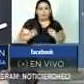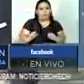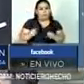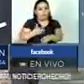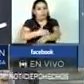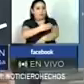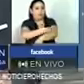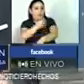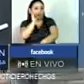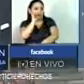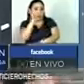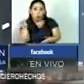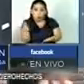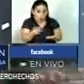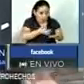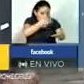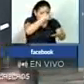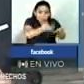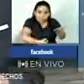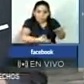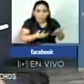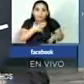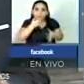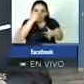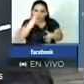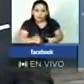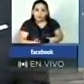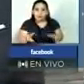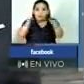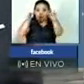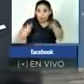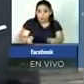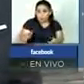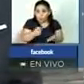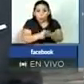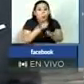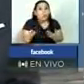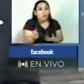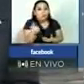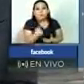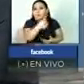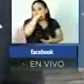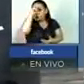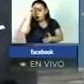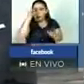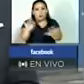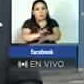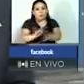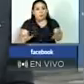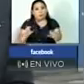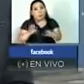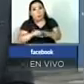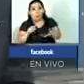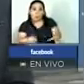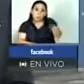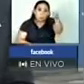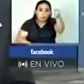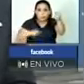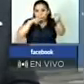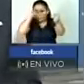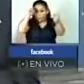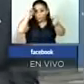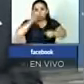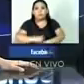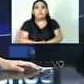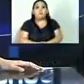anticipar porque no hay ningún dato oficial que nos diga cuántas personas han perdido el empleo o se encuentran suspendidas en este momento.